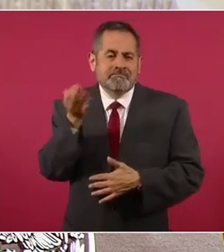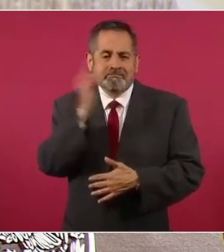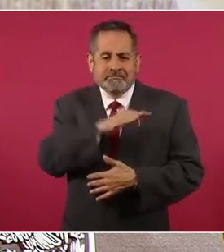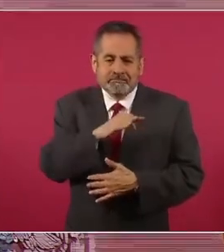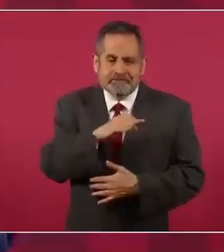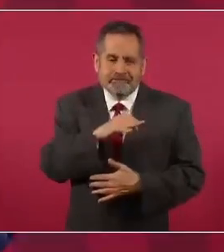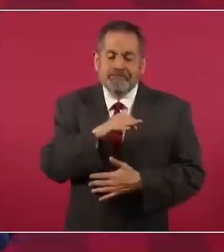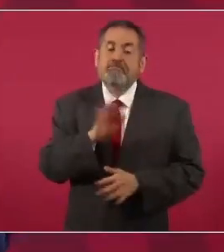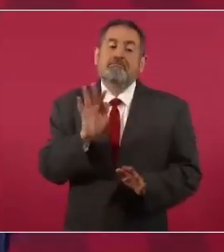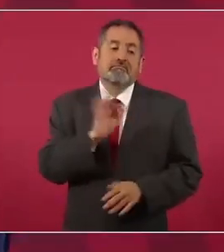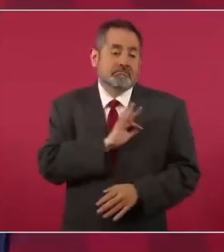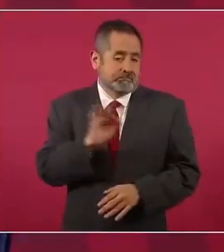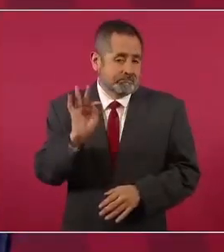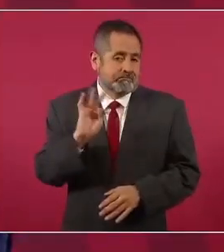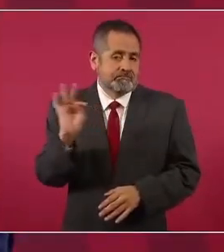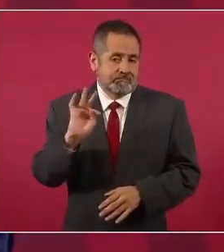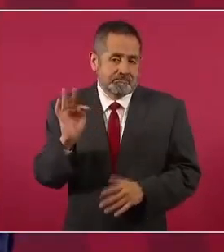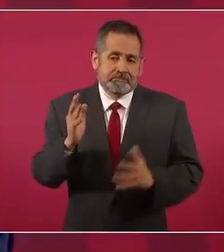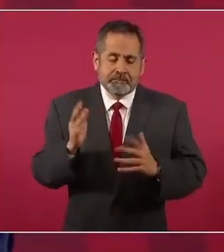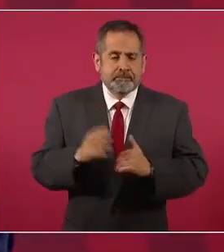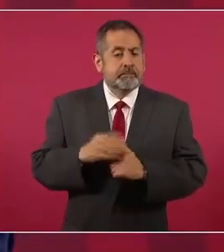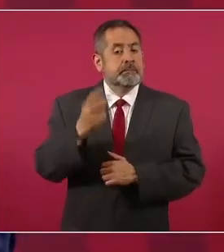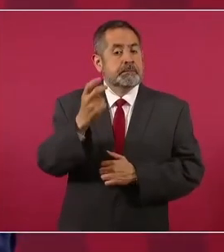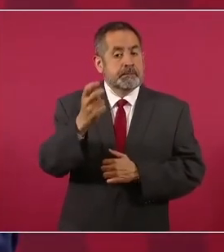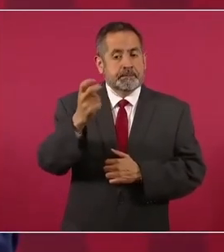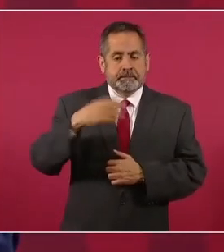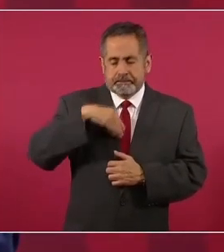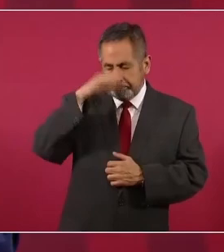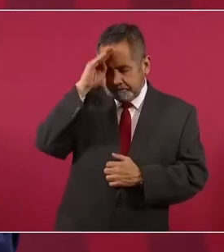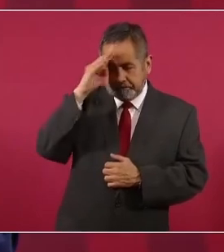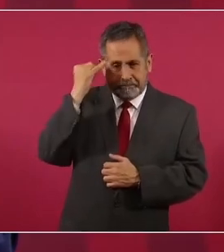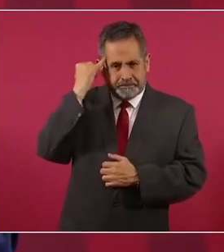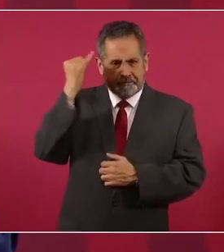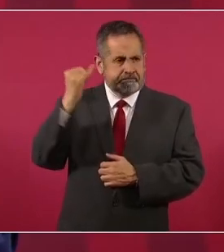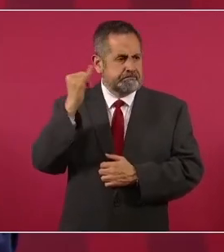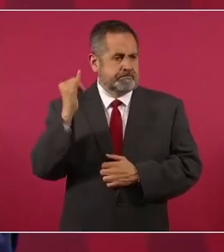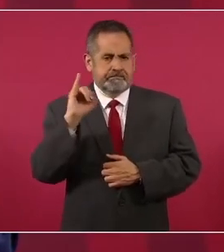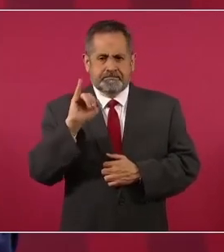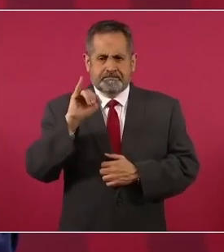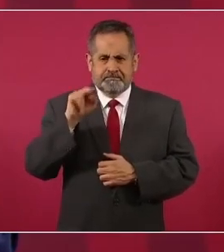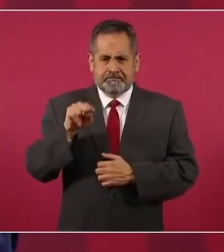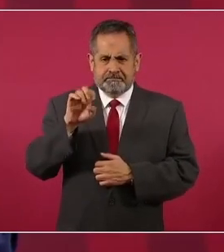Entonces, lo de el INE fue una